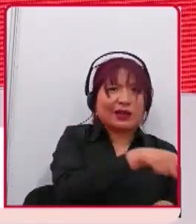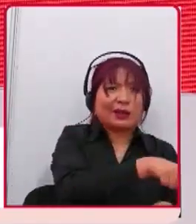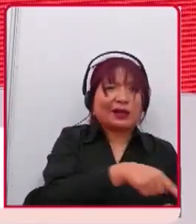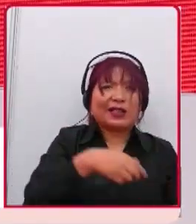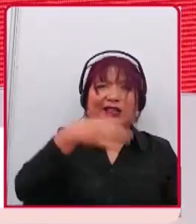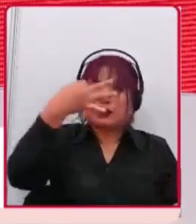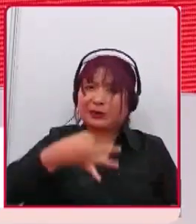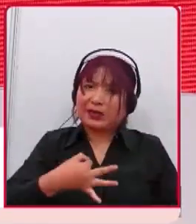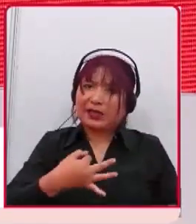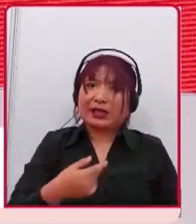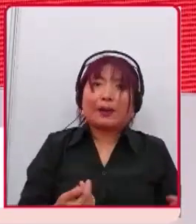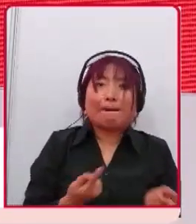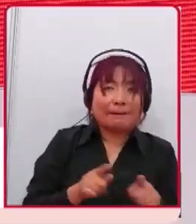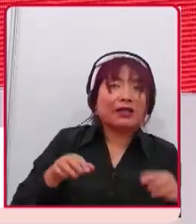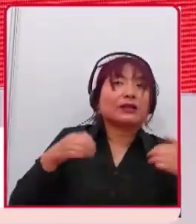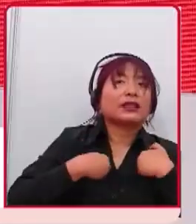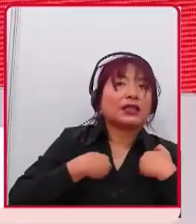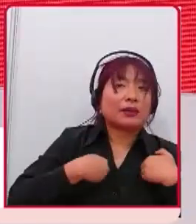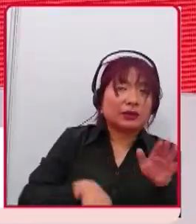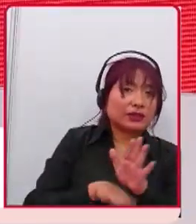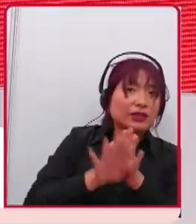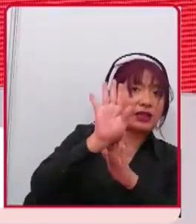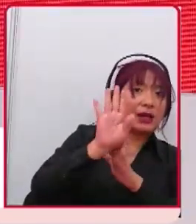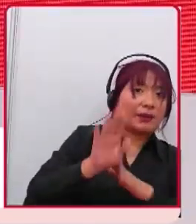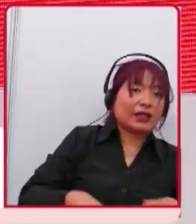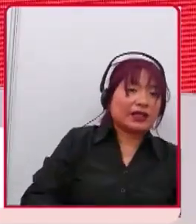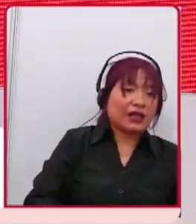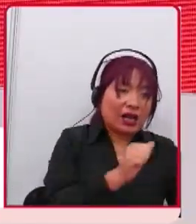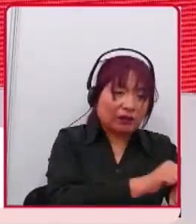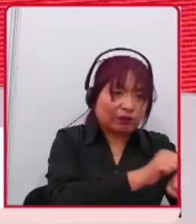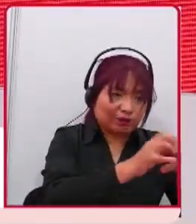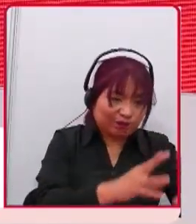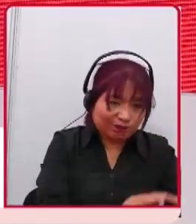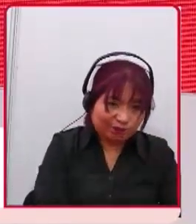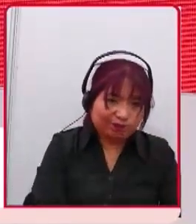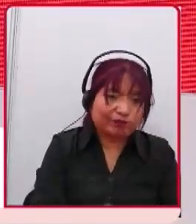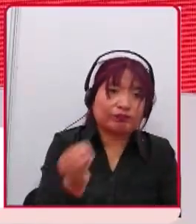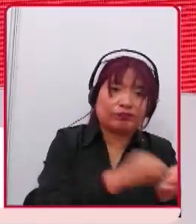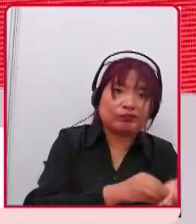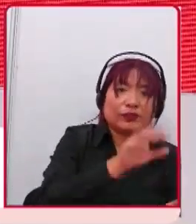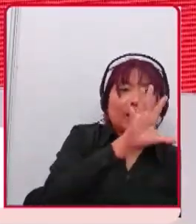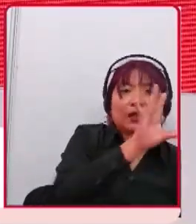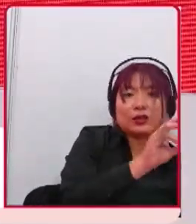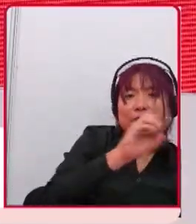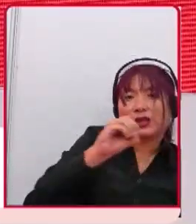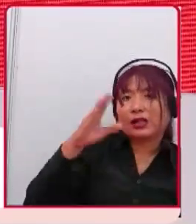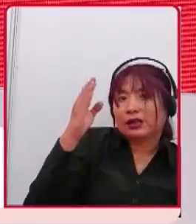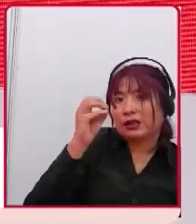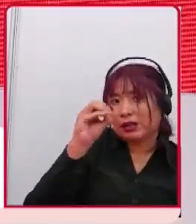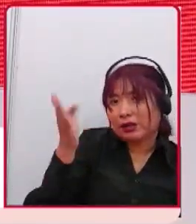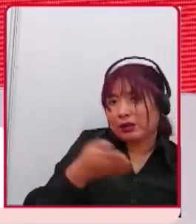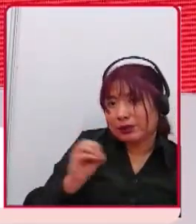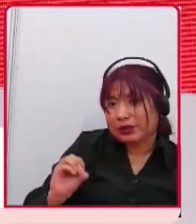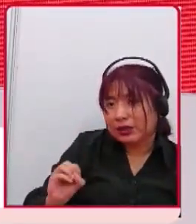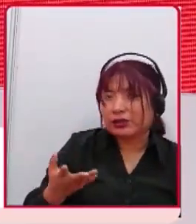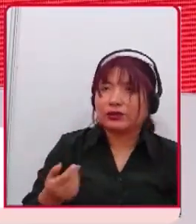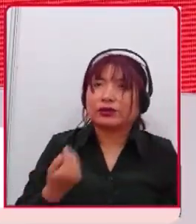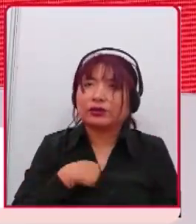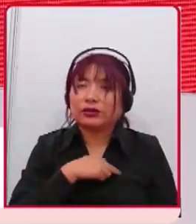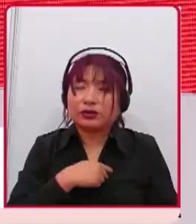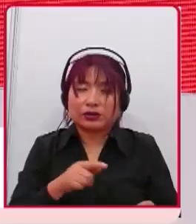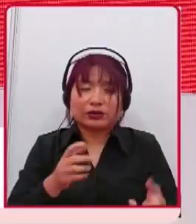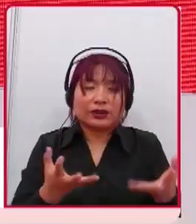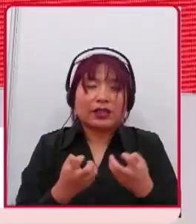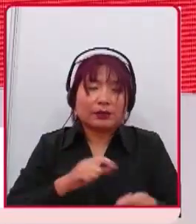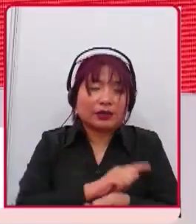y que teníamos que incrementar el porcentaje de sólidos hasta 70%. Que al inicio, realizando este